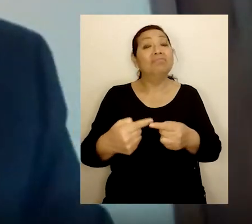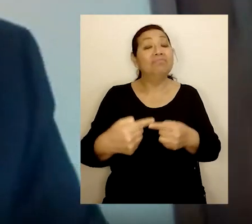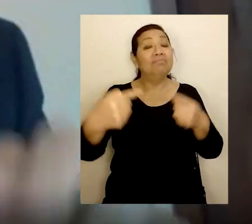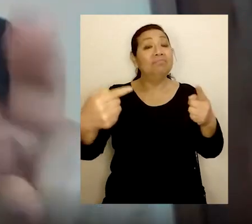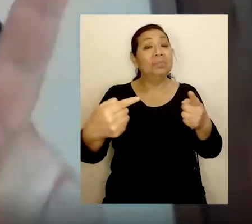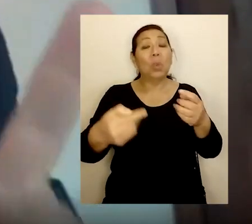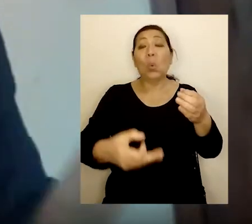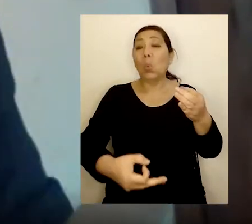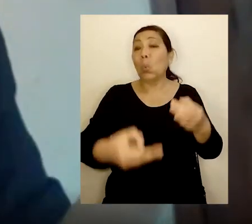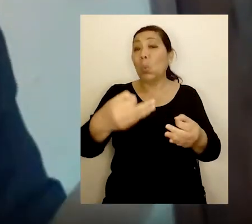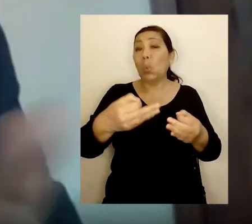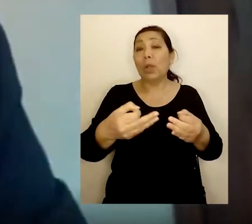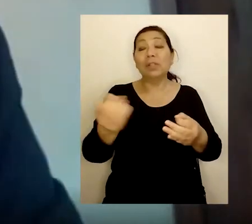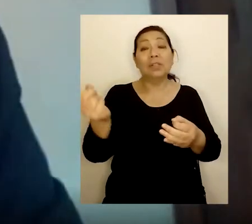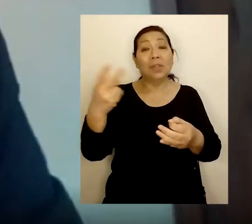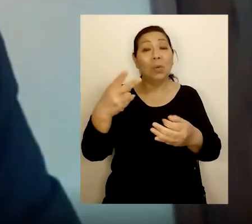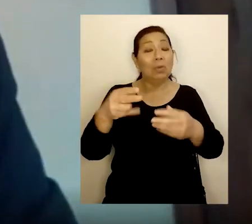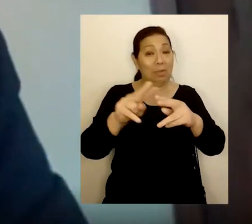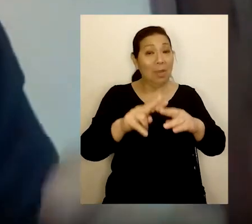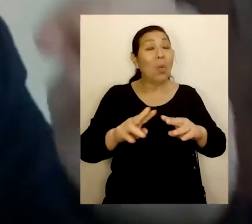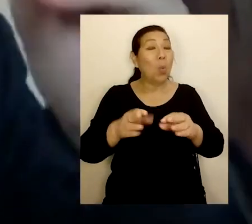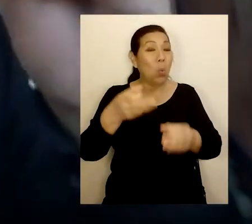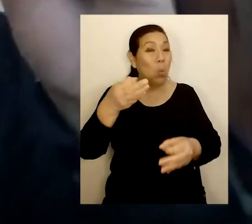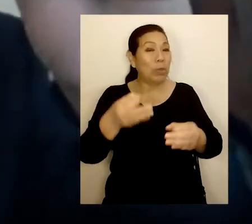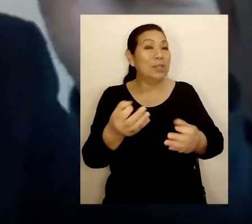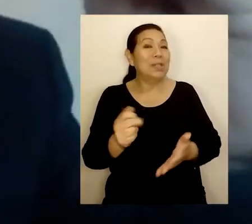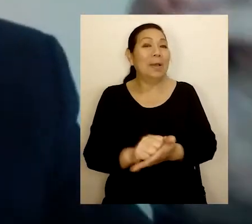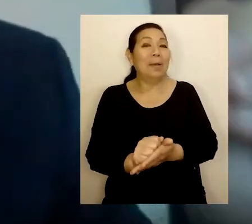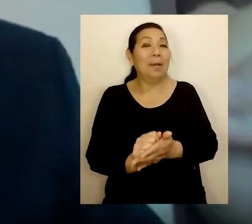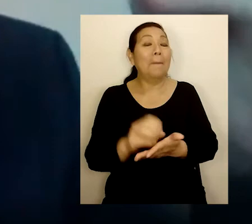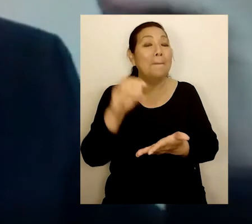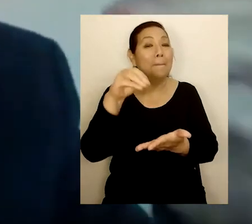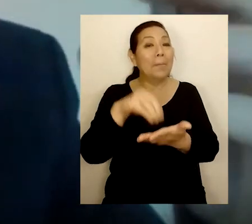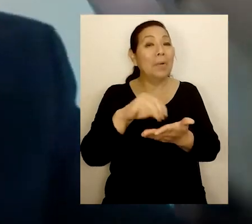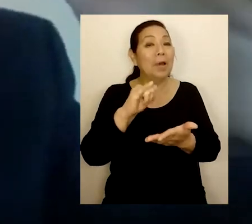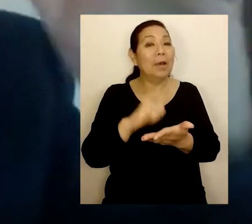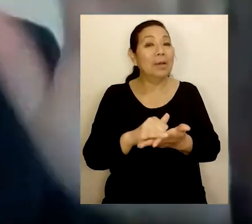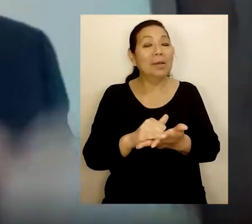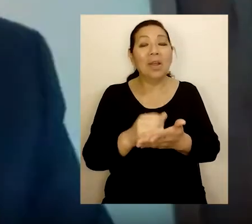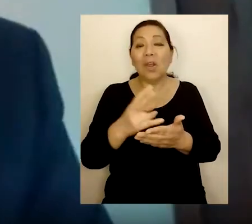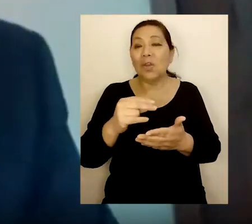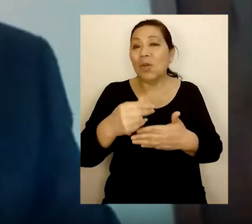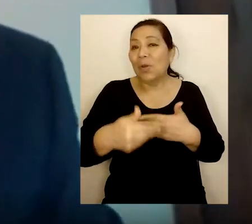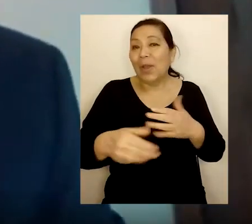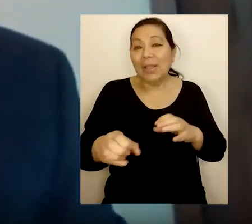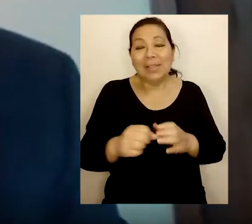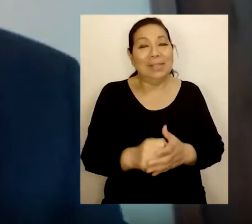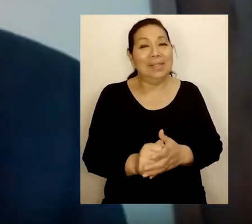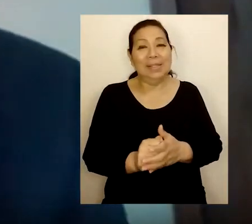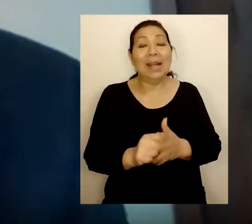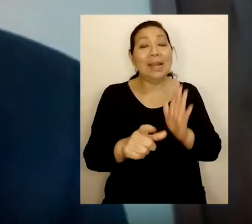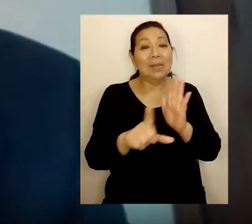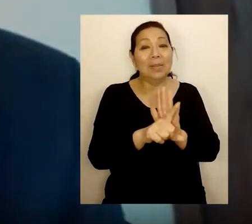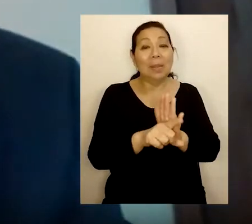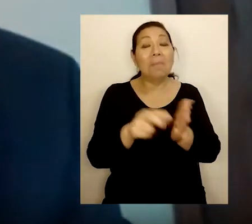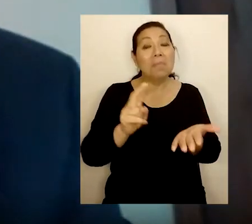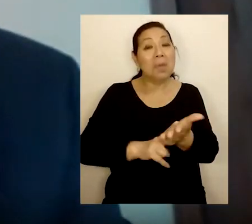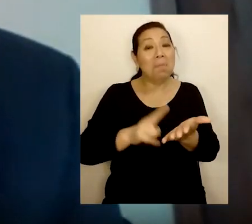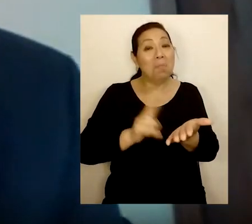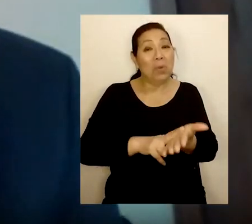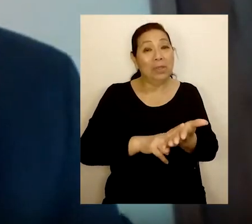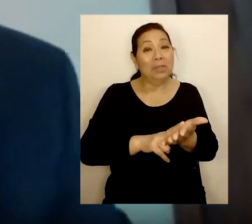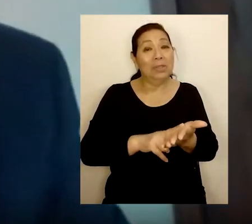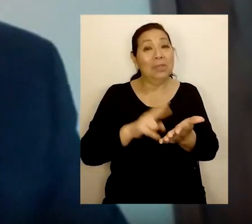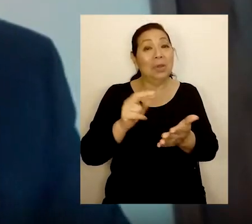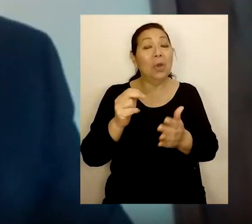discrepamos de la sentencia de segunda instancia por aplicación indebida de la Ley de Impuesto a la